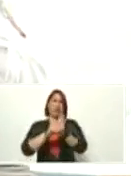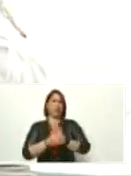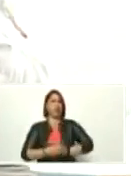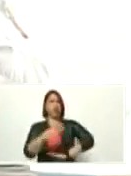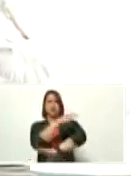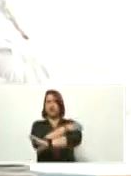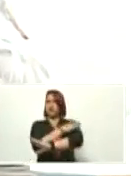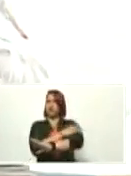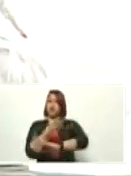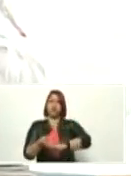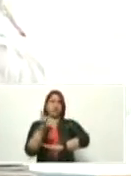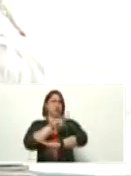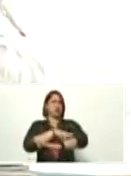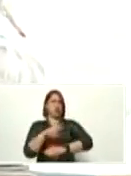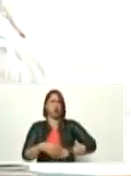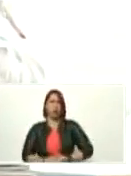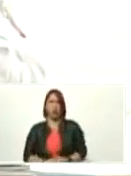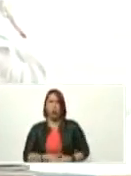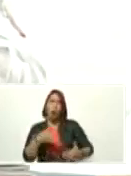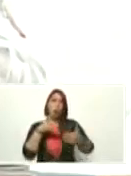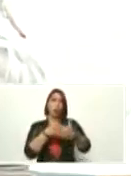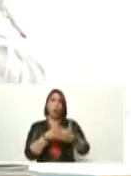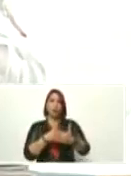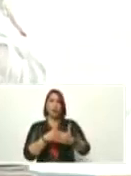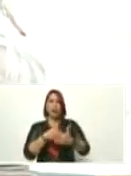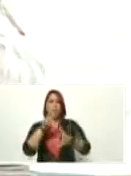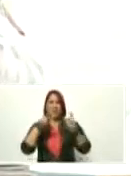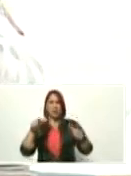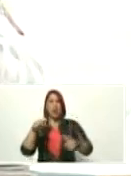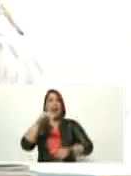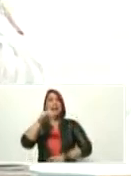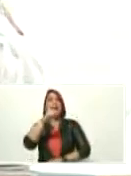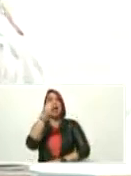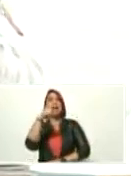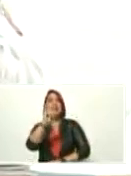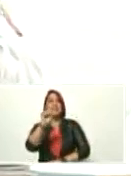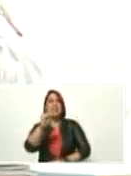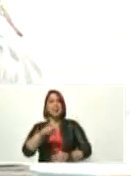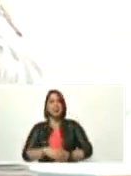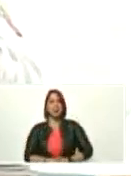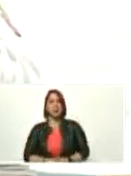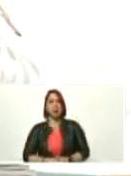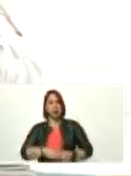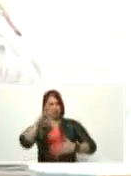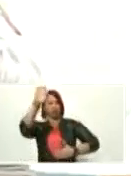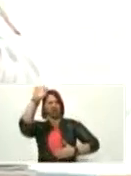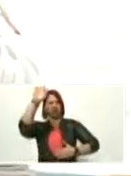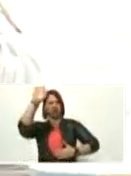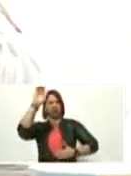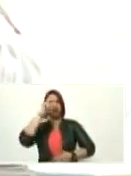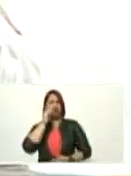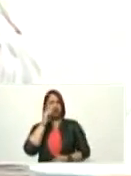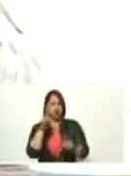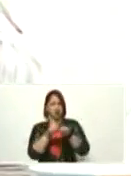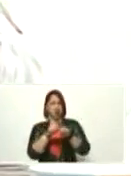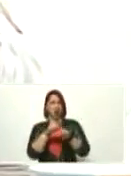ultraderecha neonazi y contra los nazis, como el caso de los nazis en Ucrania